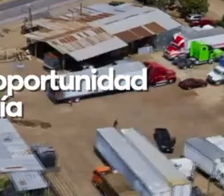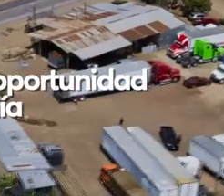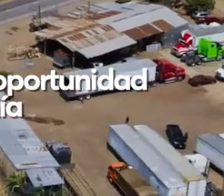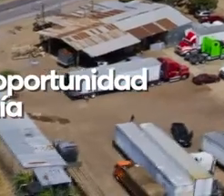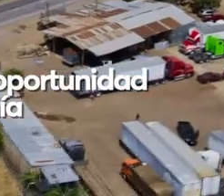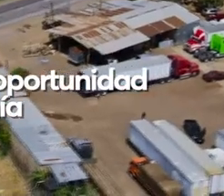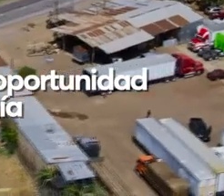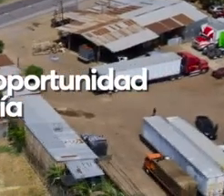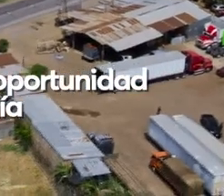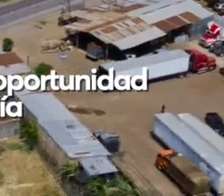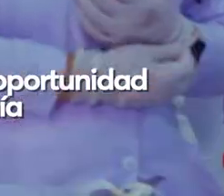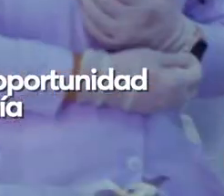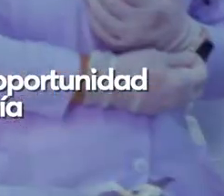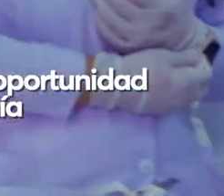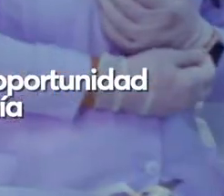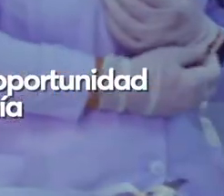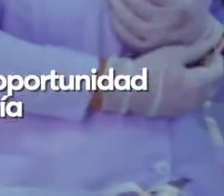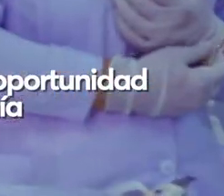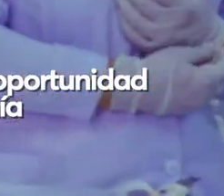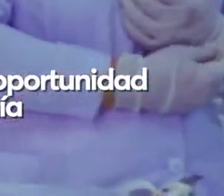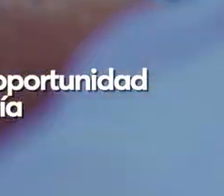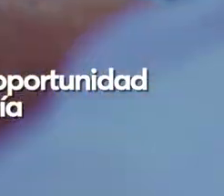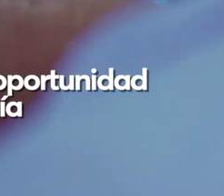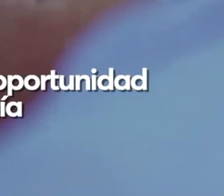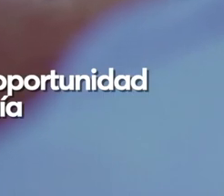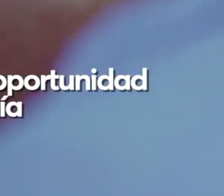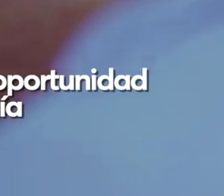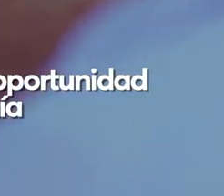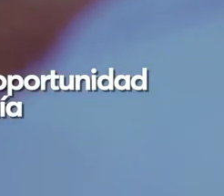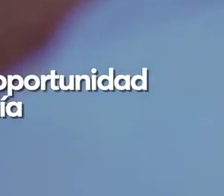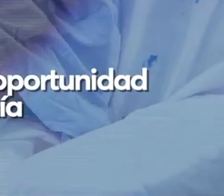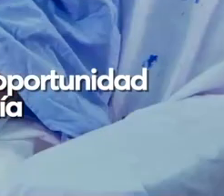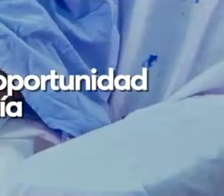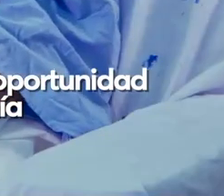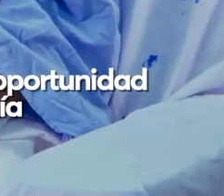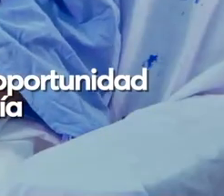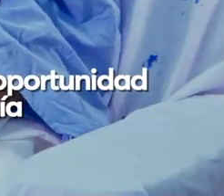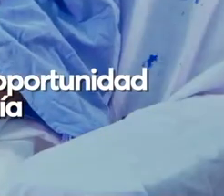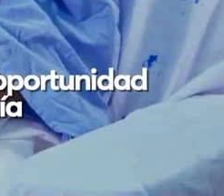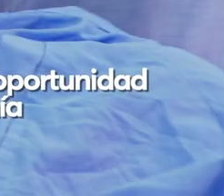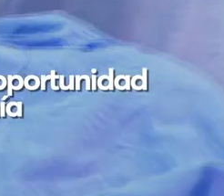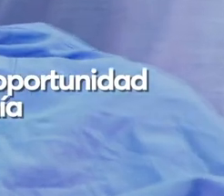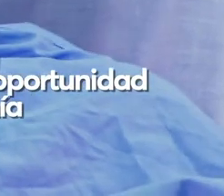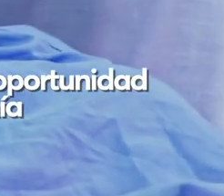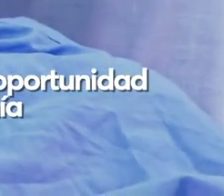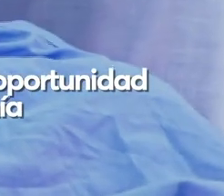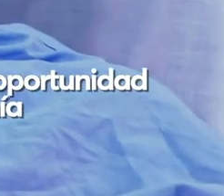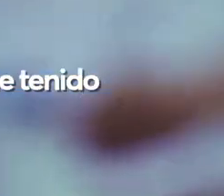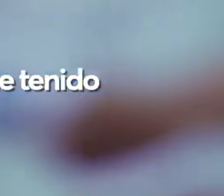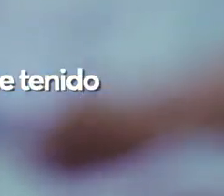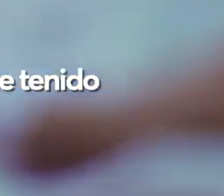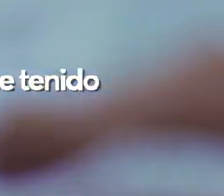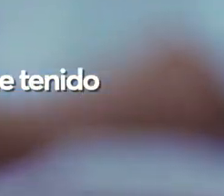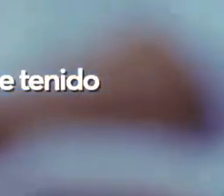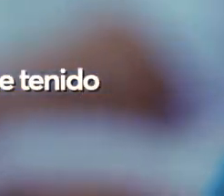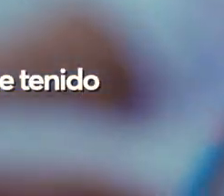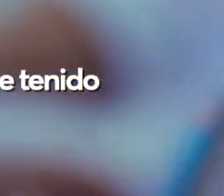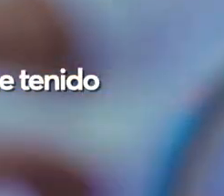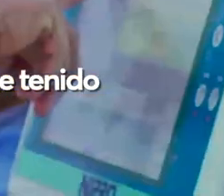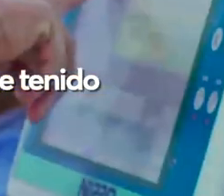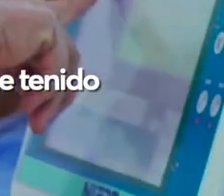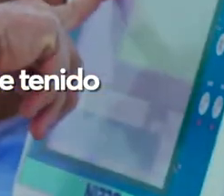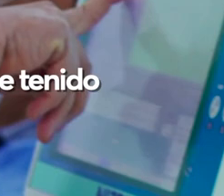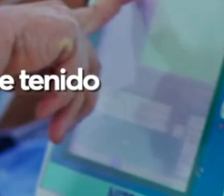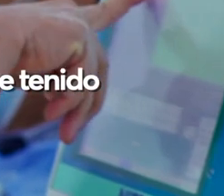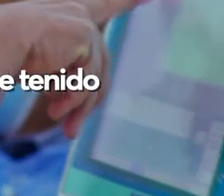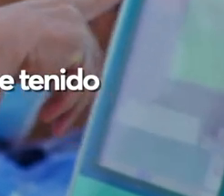bendición poder tener esta oportunidad de poderse vivir, ya que tenía meses de vida